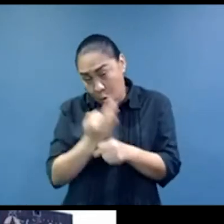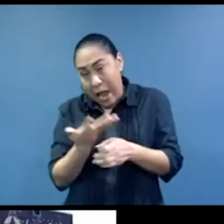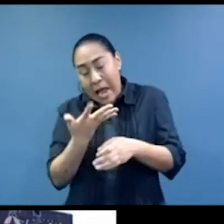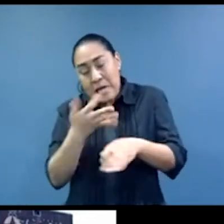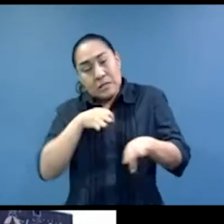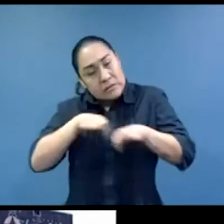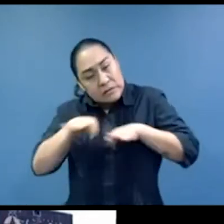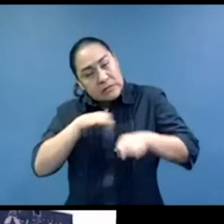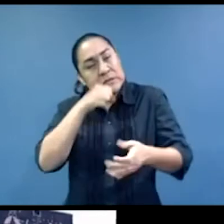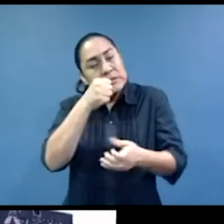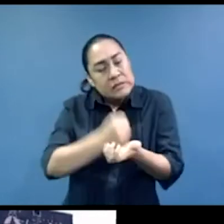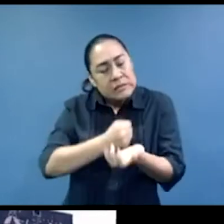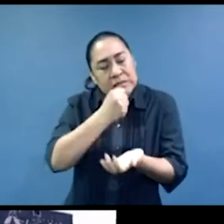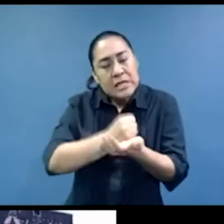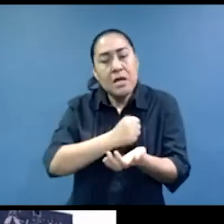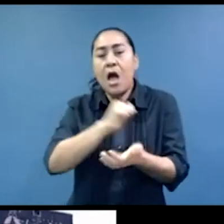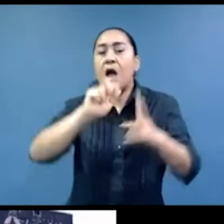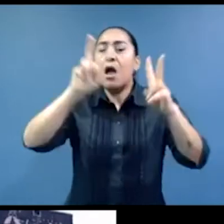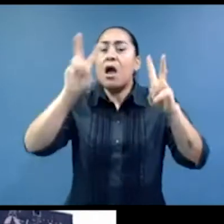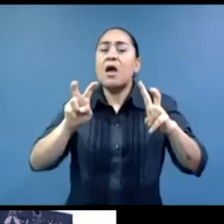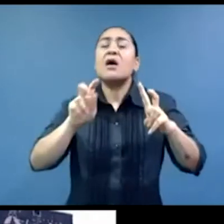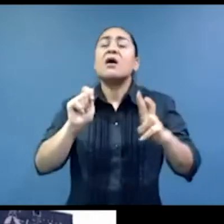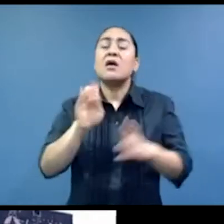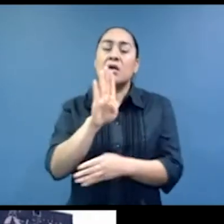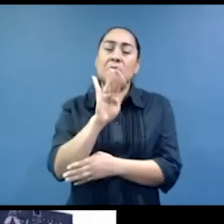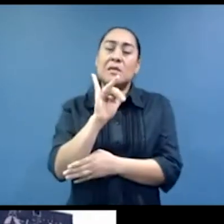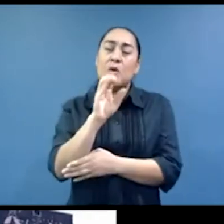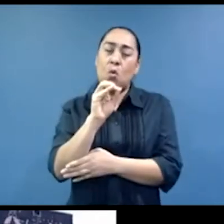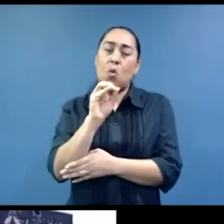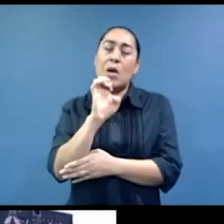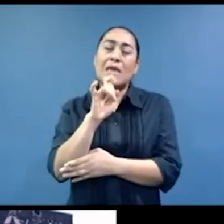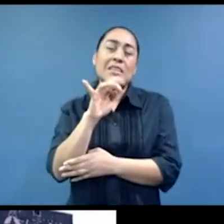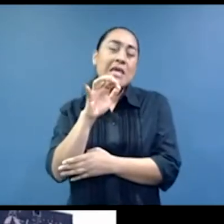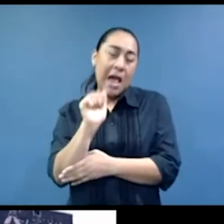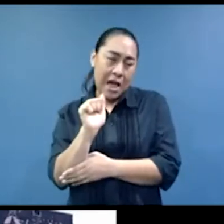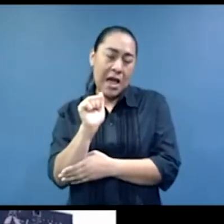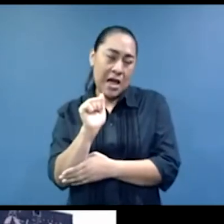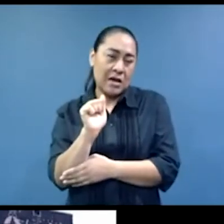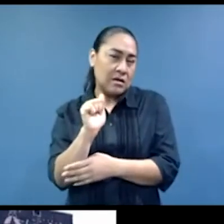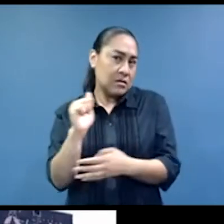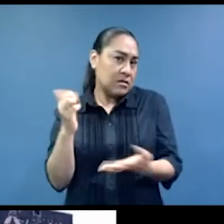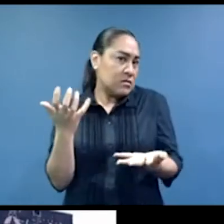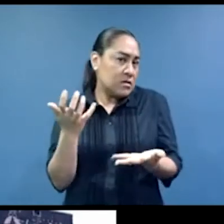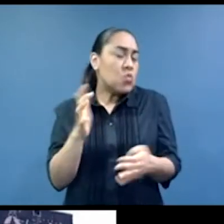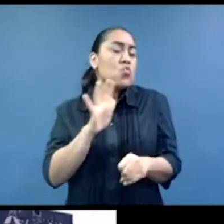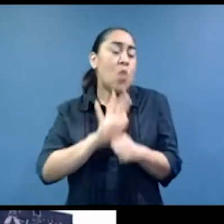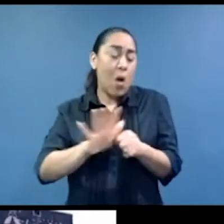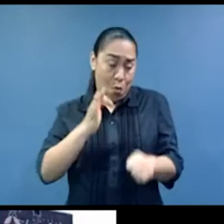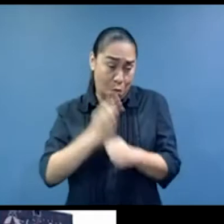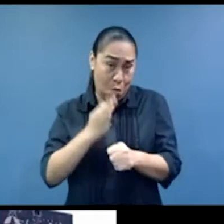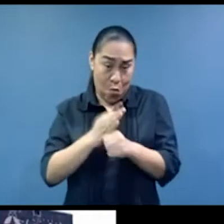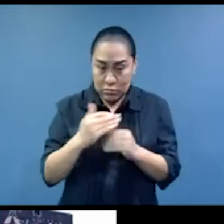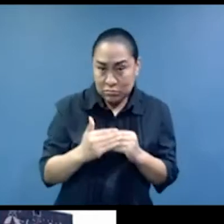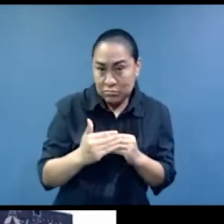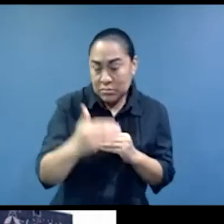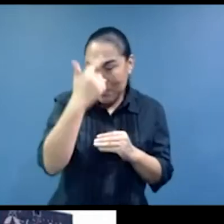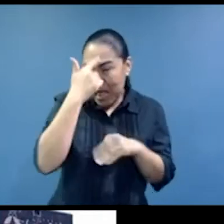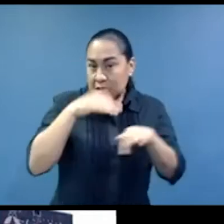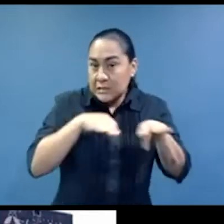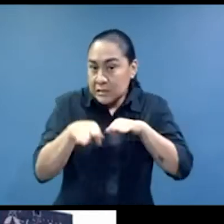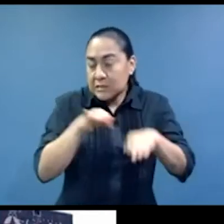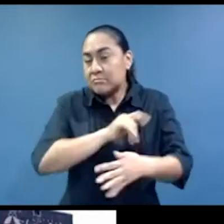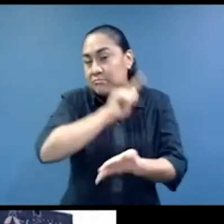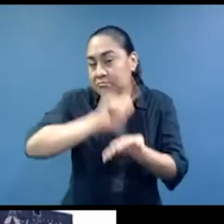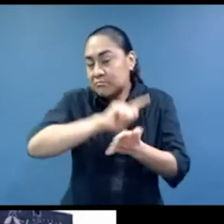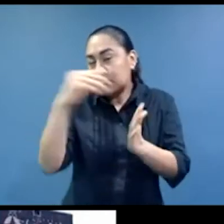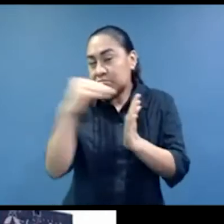en bioética, ¿no? Desde el campo de la bioética, que, bueno, ¿cuáles son los retos, ¿no? A legislar? Y si usted considera